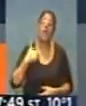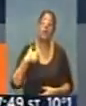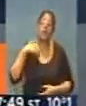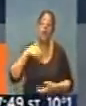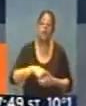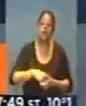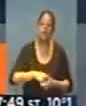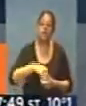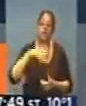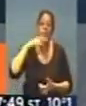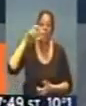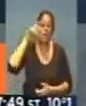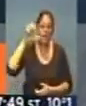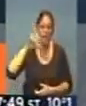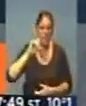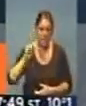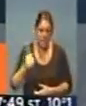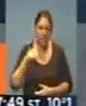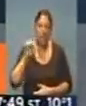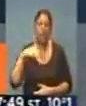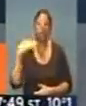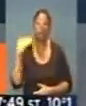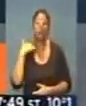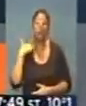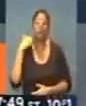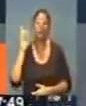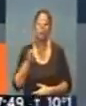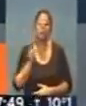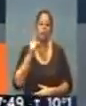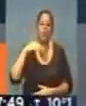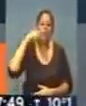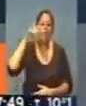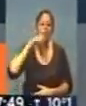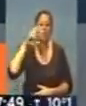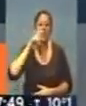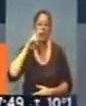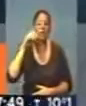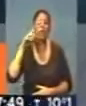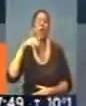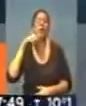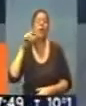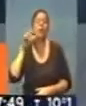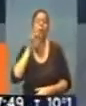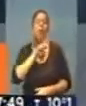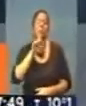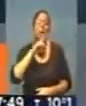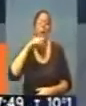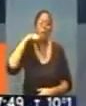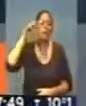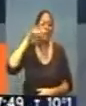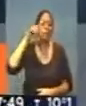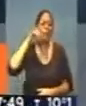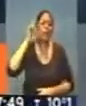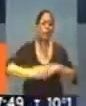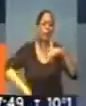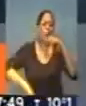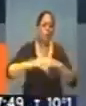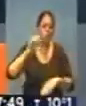el Partenón de Libros Prohibidos que está construyendo Marta Minujín para Documenta en Kassel,